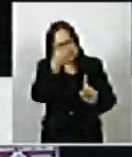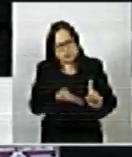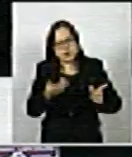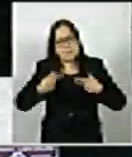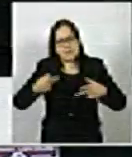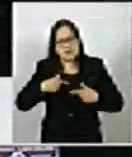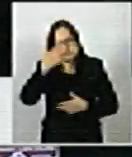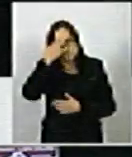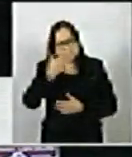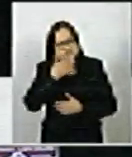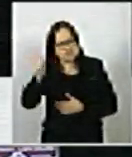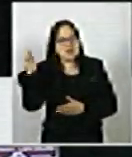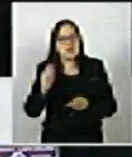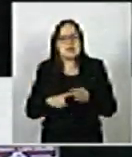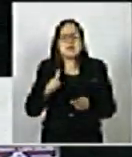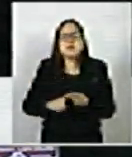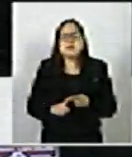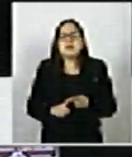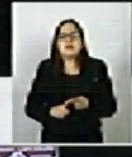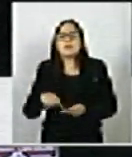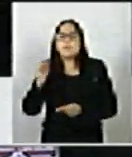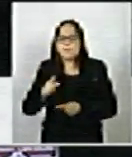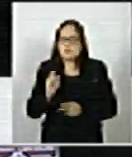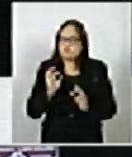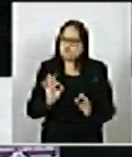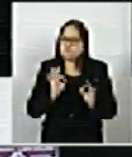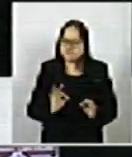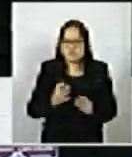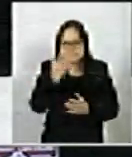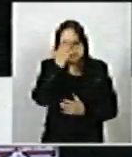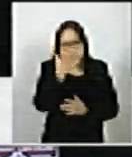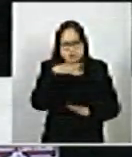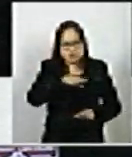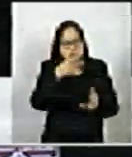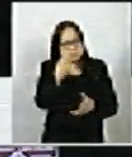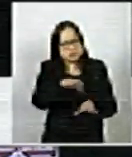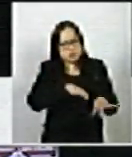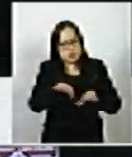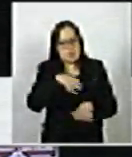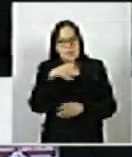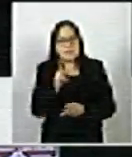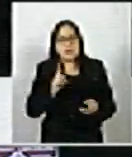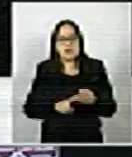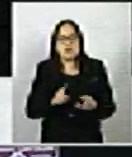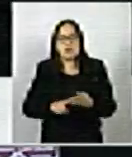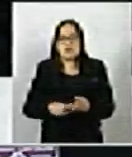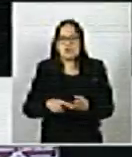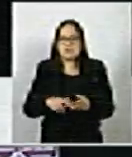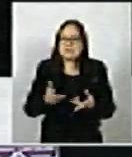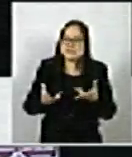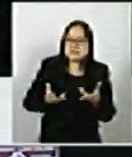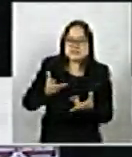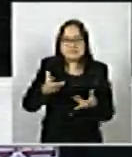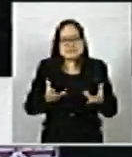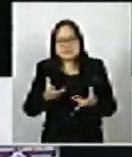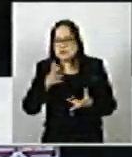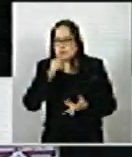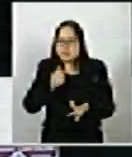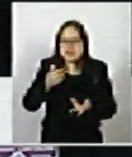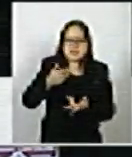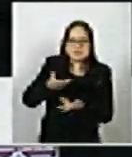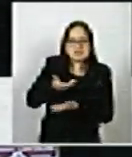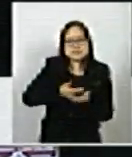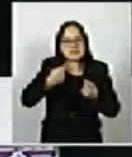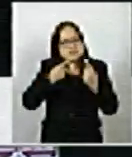competente y consistente lo que hacen pero poco flexible pese a aquellos